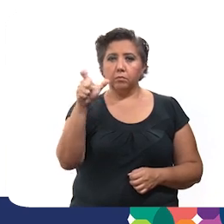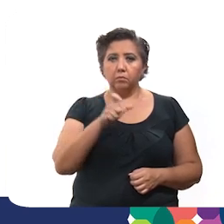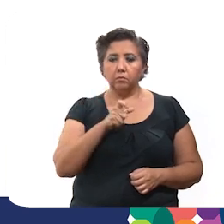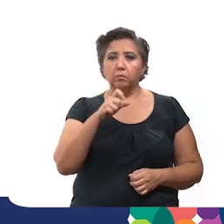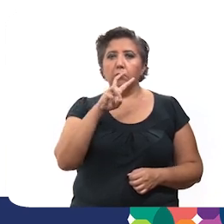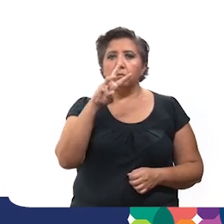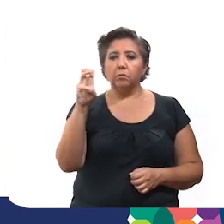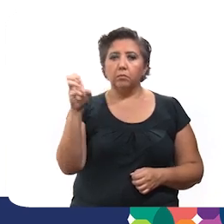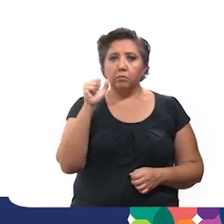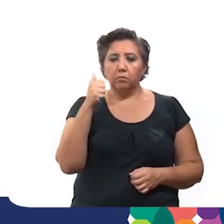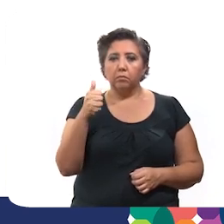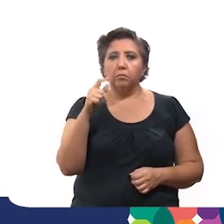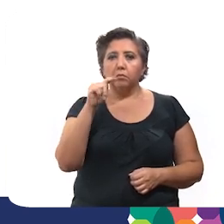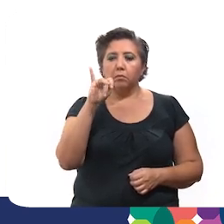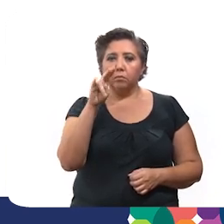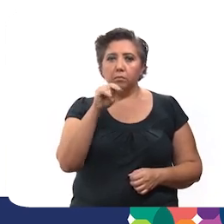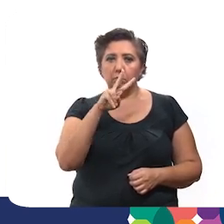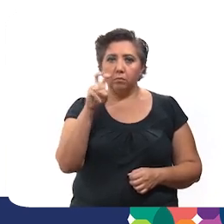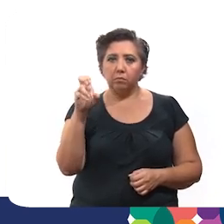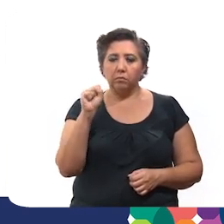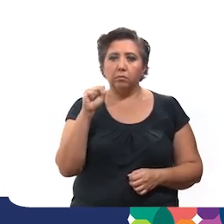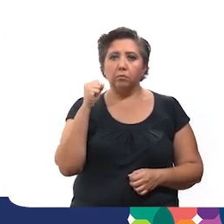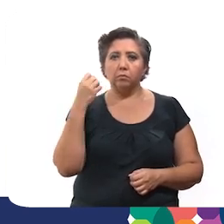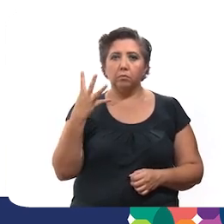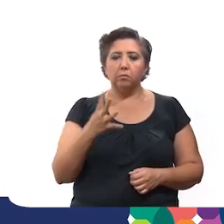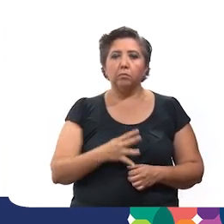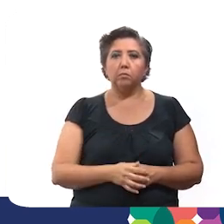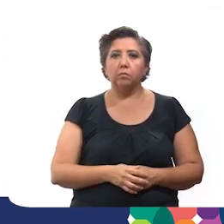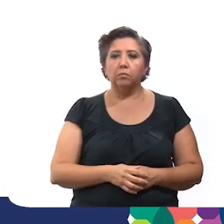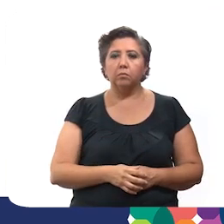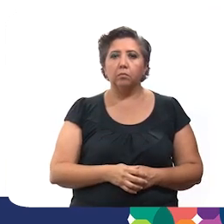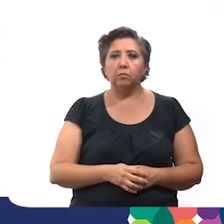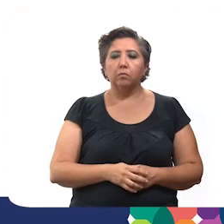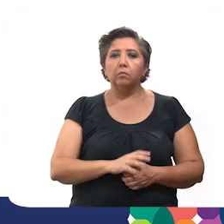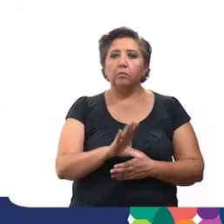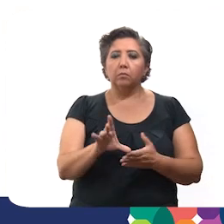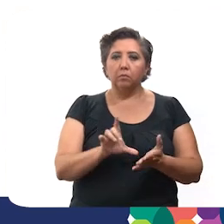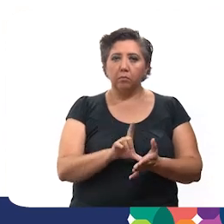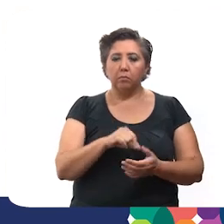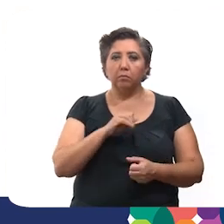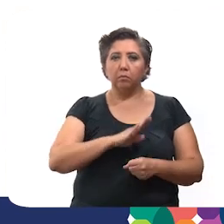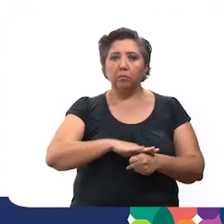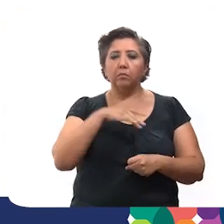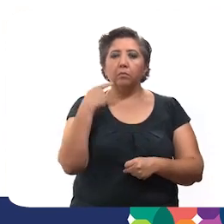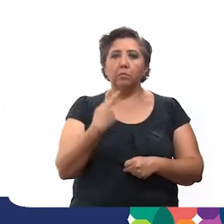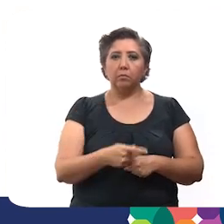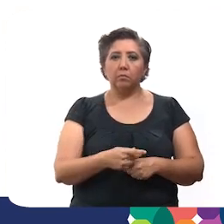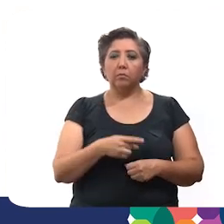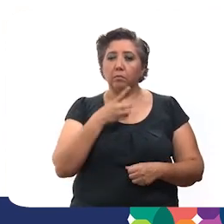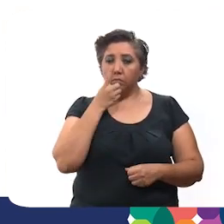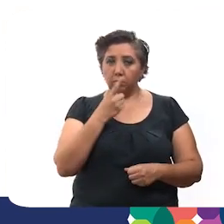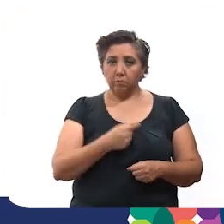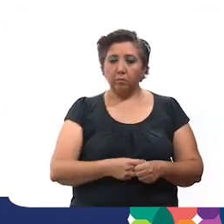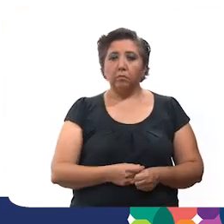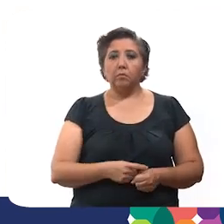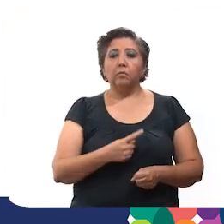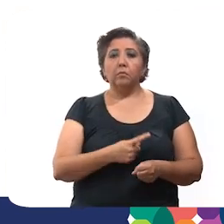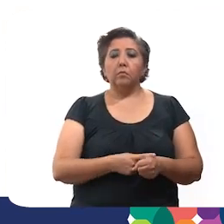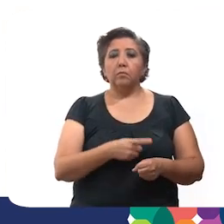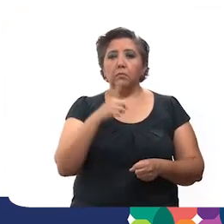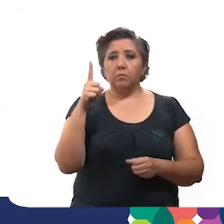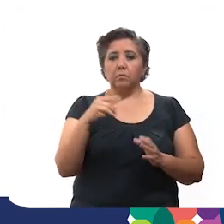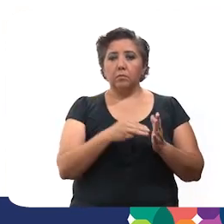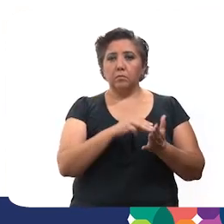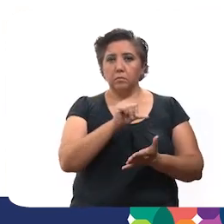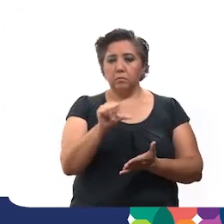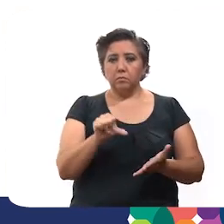Chemash 306 y Tinum con 264. Las colonias de Mérida con mayor número de personas contagiadas son Centro